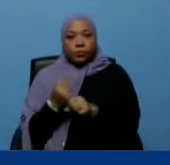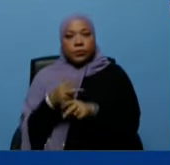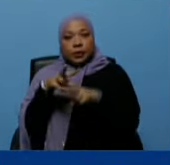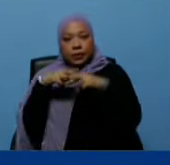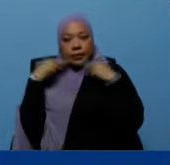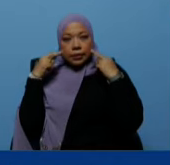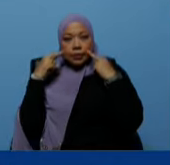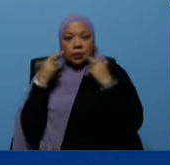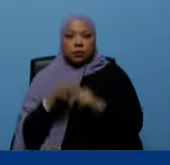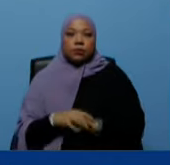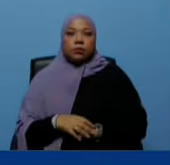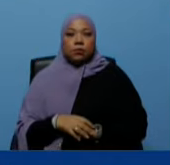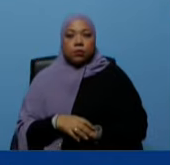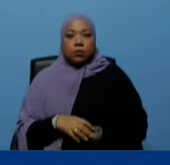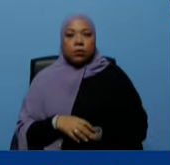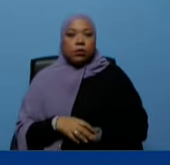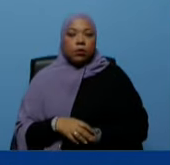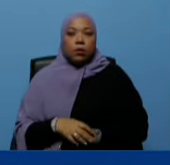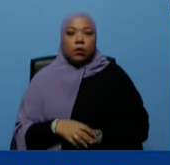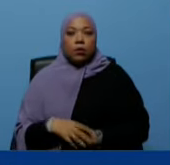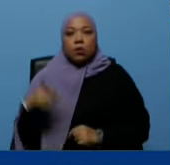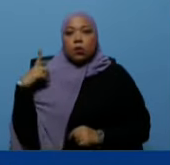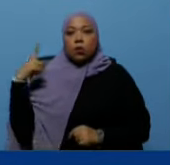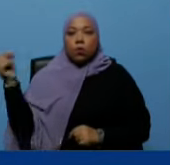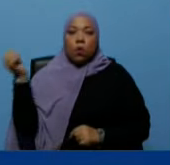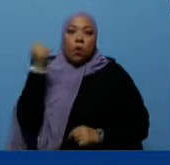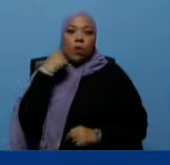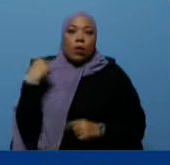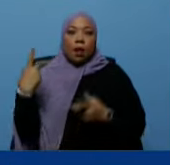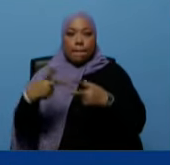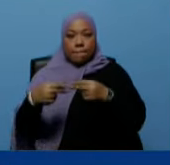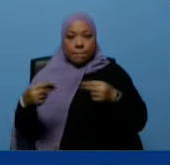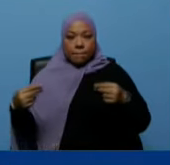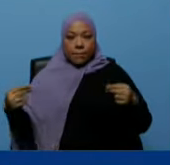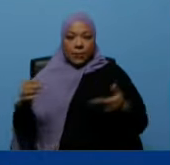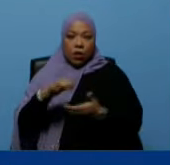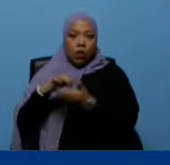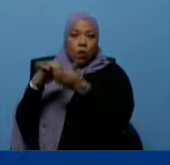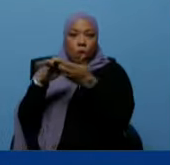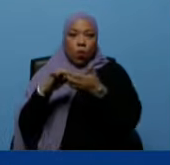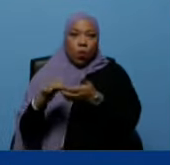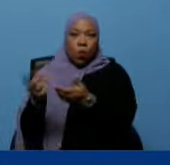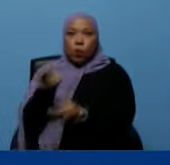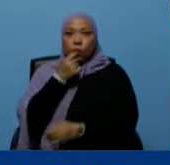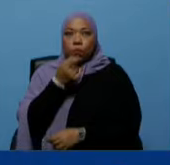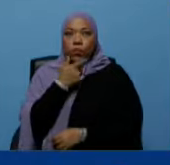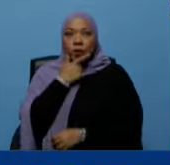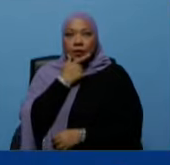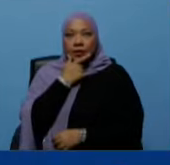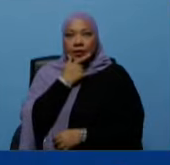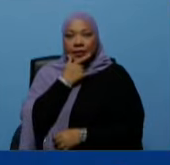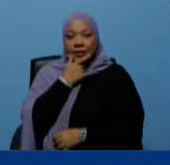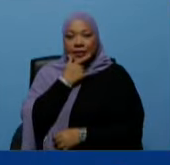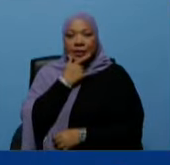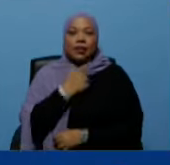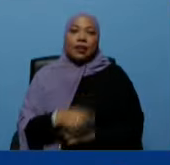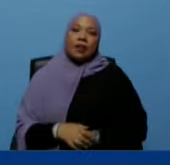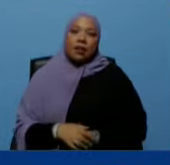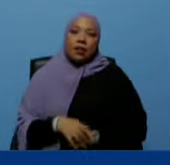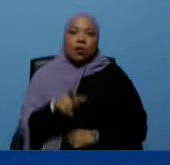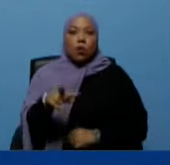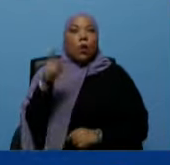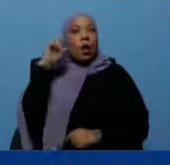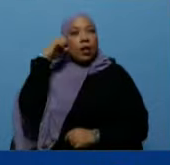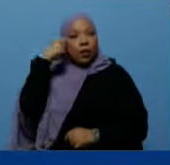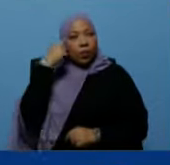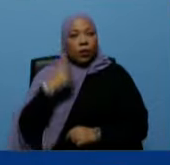sonríe. Y nos vamos a Valera. Ay, Valera, qué bella eres. Valera, cómo te